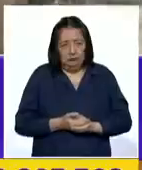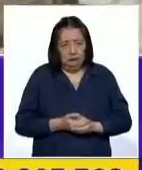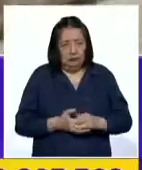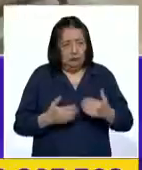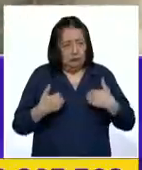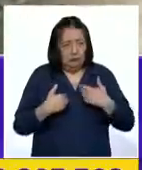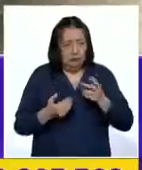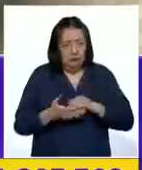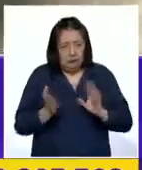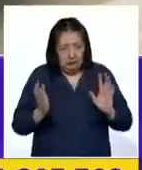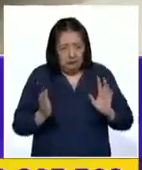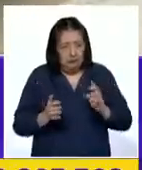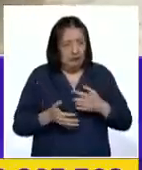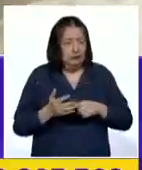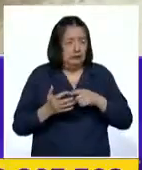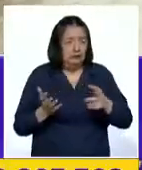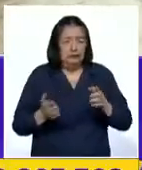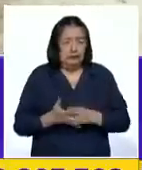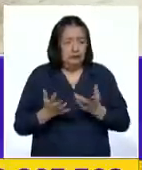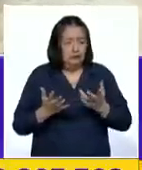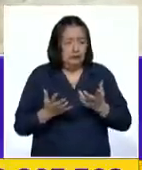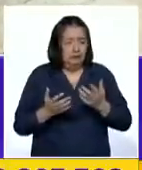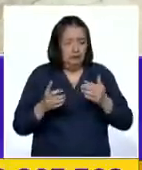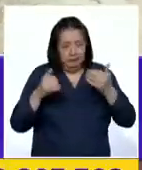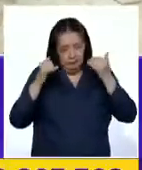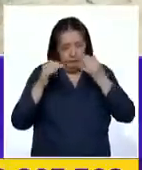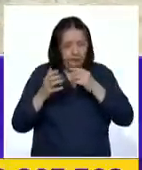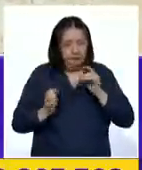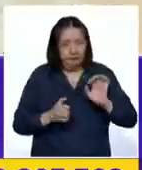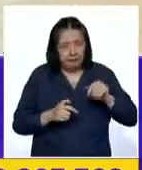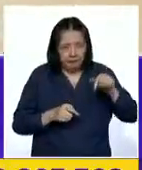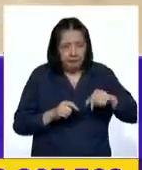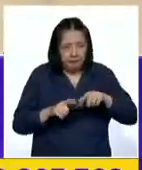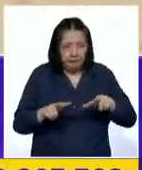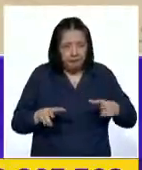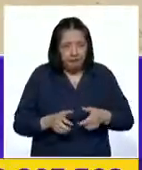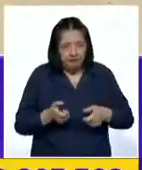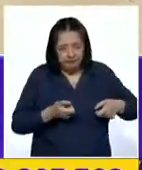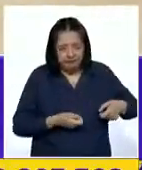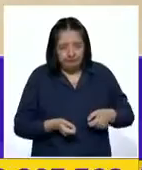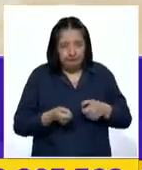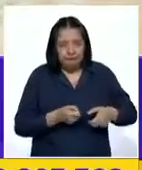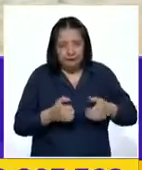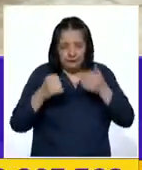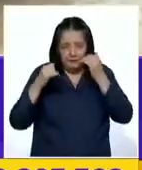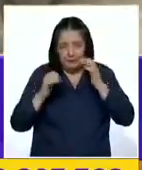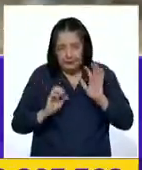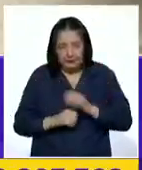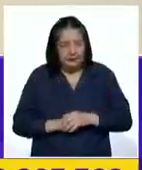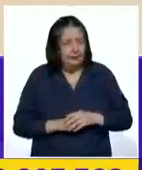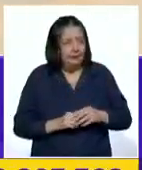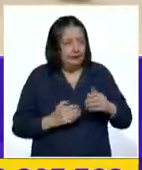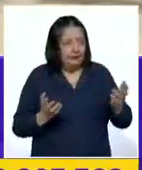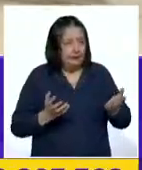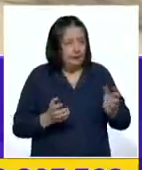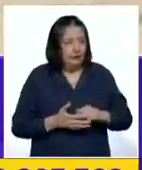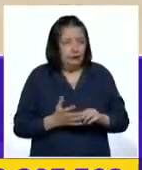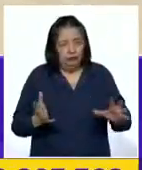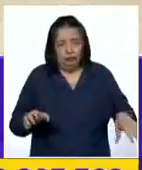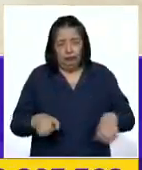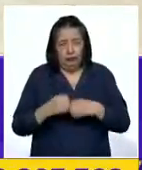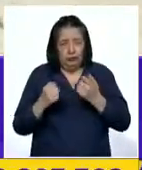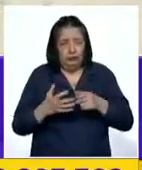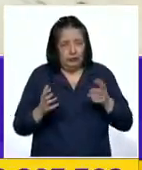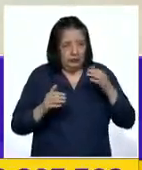algunos animales de ganadería. Pues esta zona era, digamos, dedicada a la agricultura y a la ganadería. Todo esto ha quedado devastado, entonces